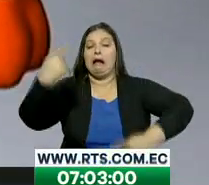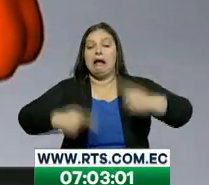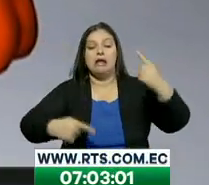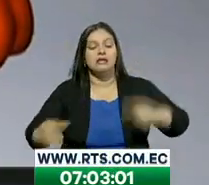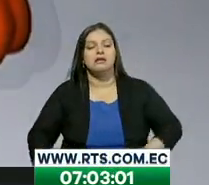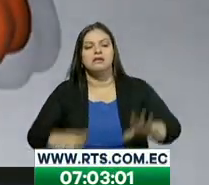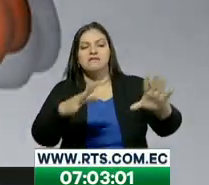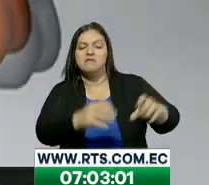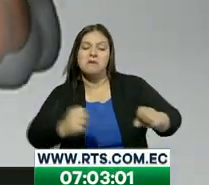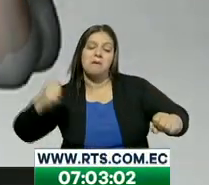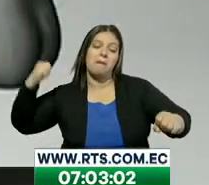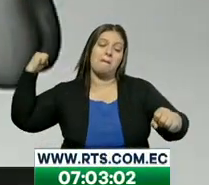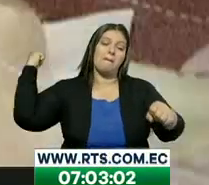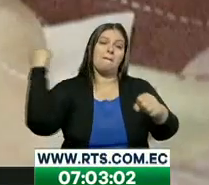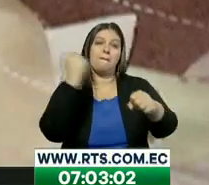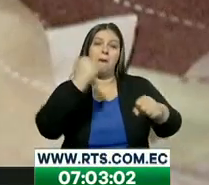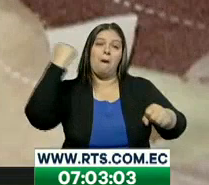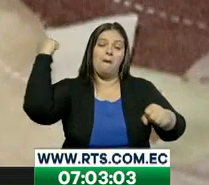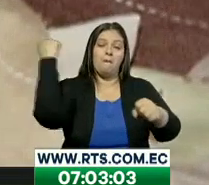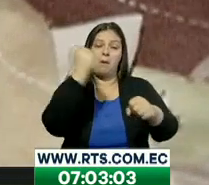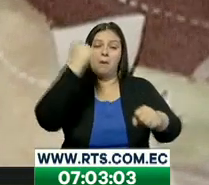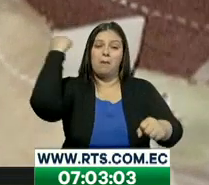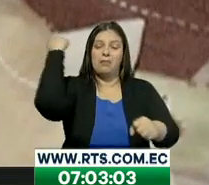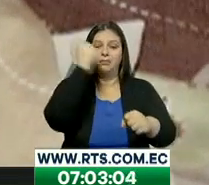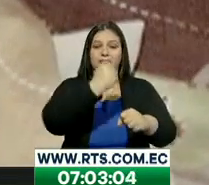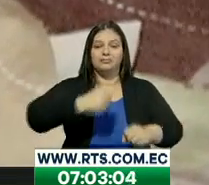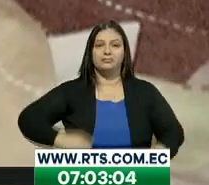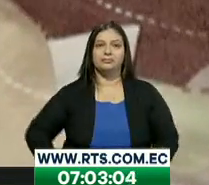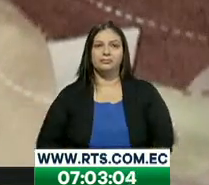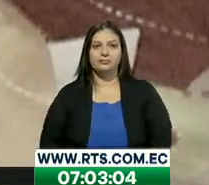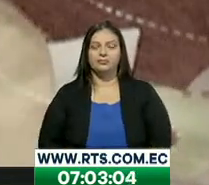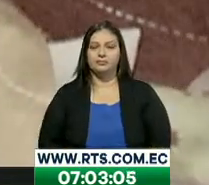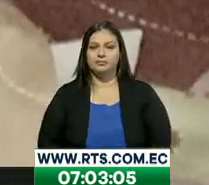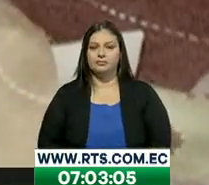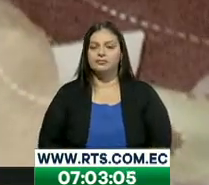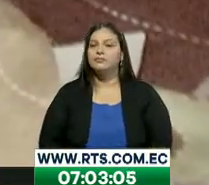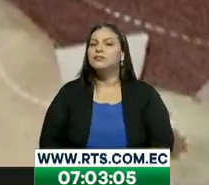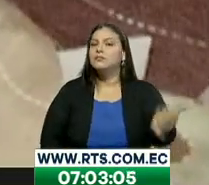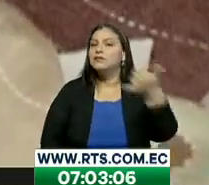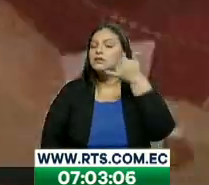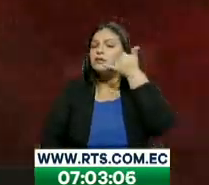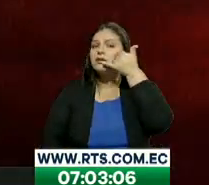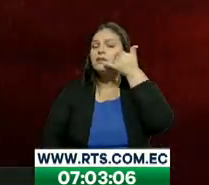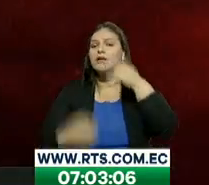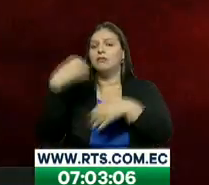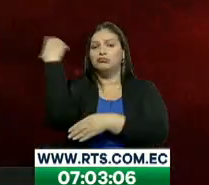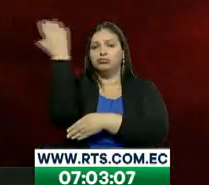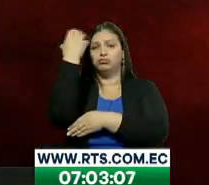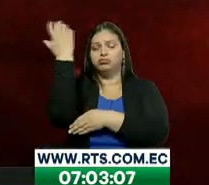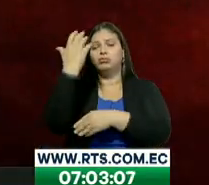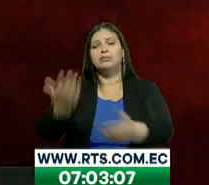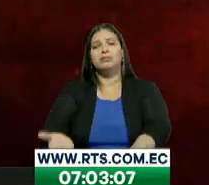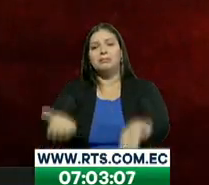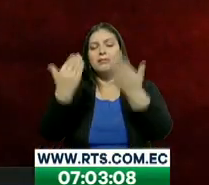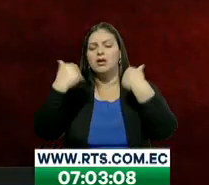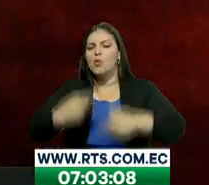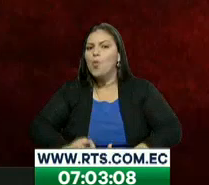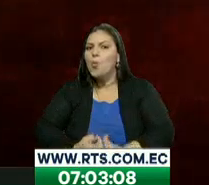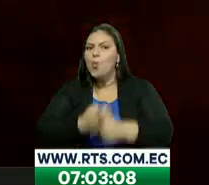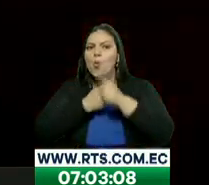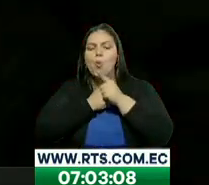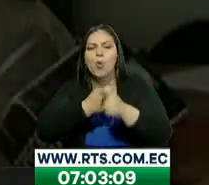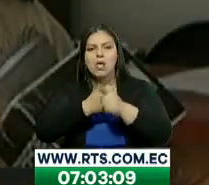Se solicitó la colaboración de la ambulancia y se le brindó asistencia inmediata médica y